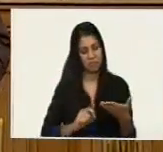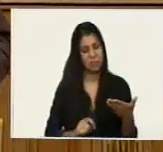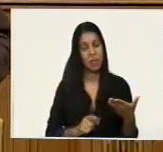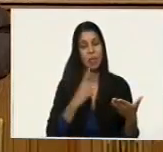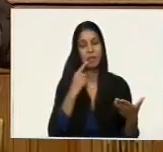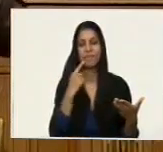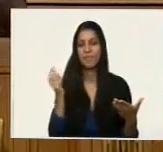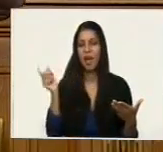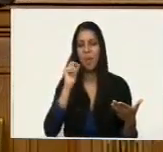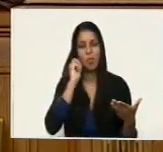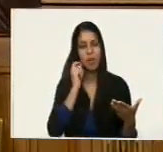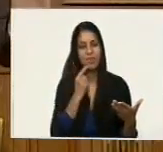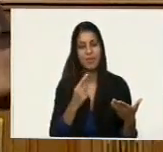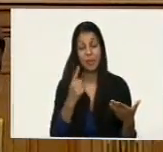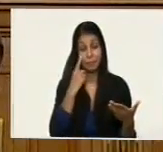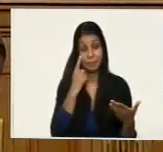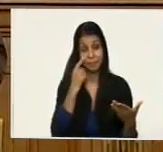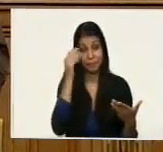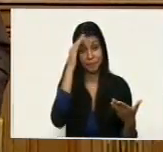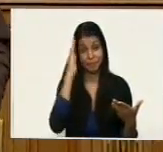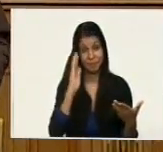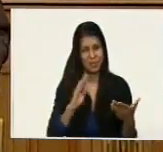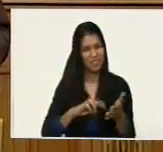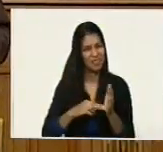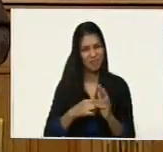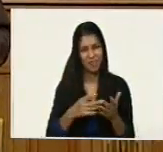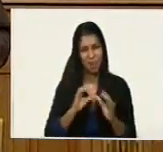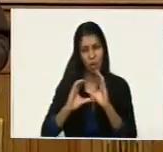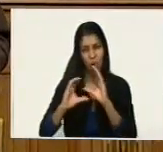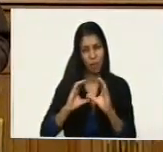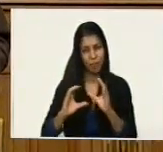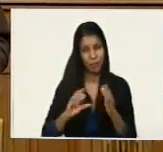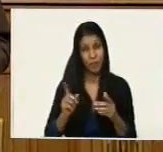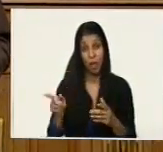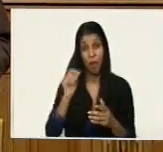fíjense, todo lo que es un tratado de comunicación.